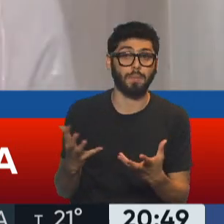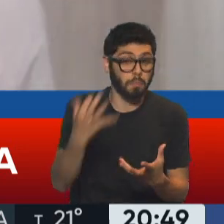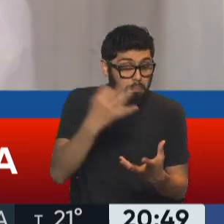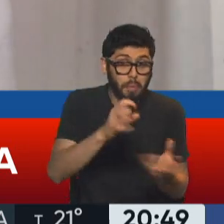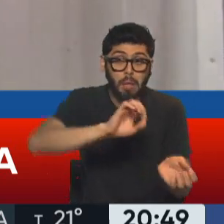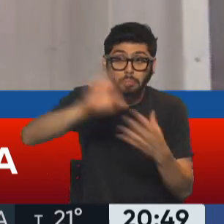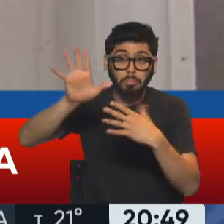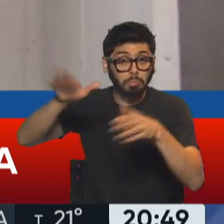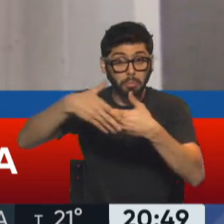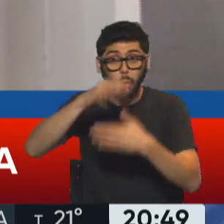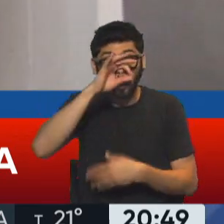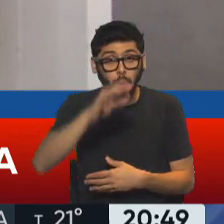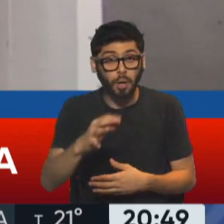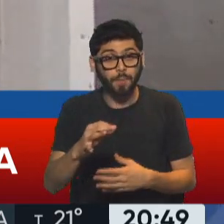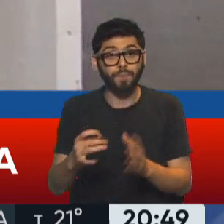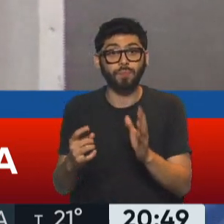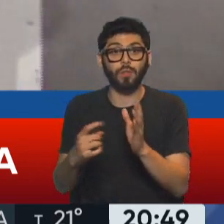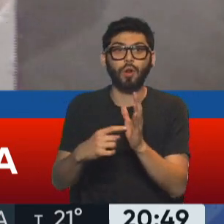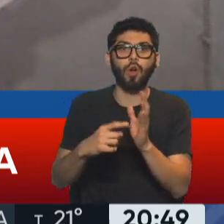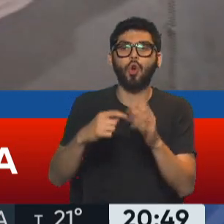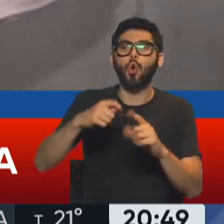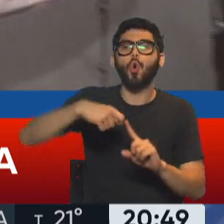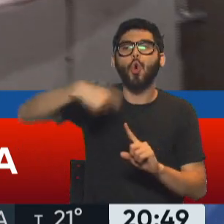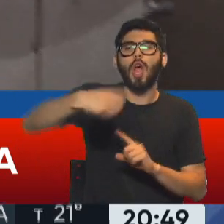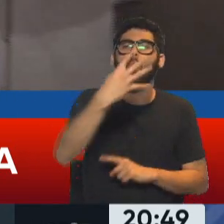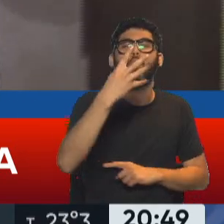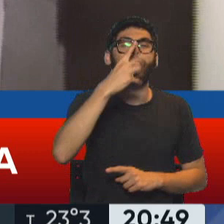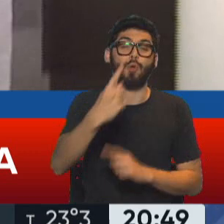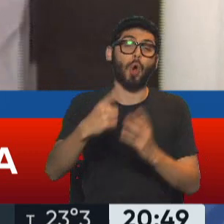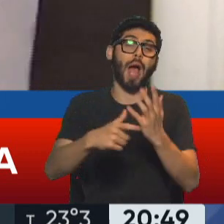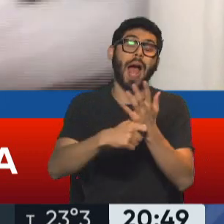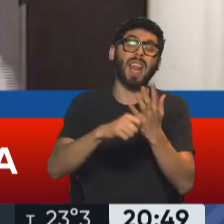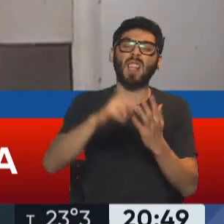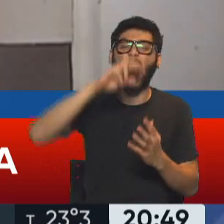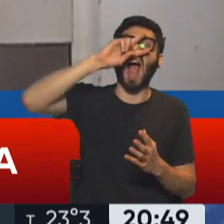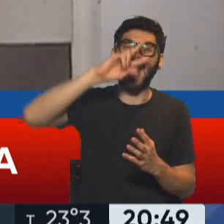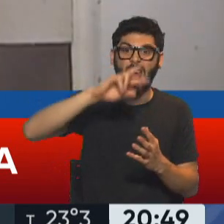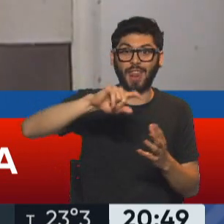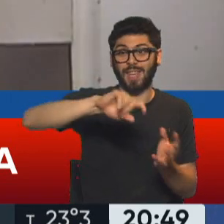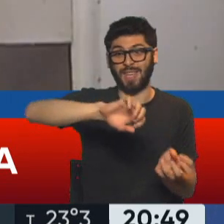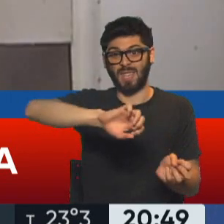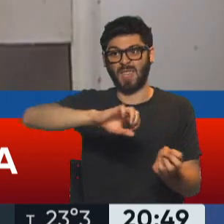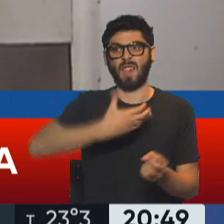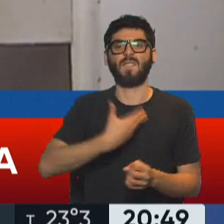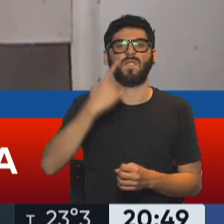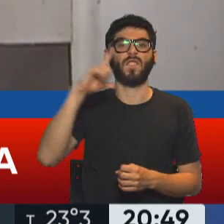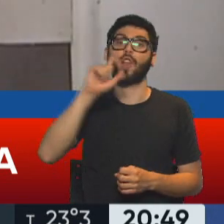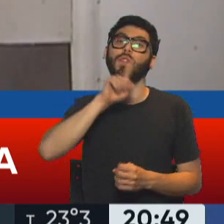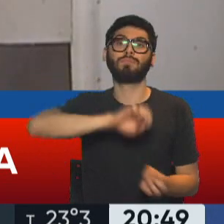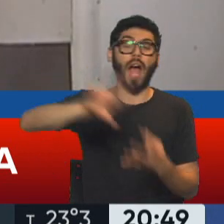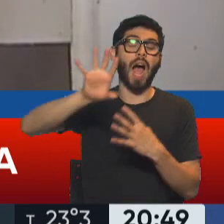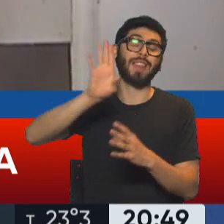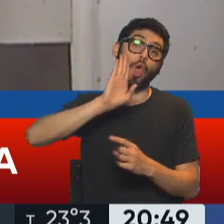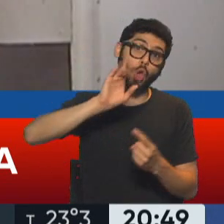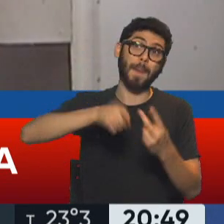las exportaciones. La cuota 481, que es la cuota que es de carne de alta calidad de feedlot que se exporta a Norteamérica y